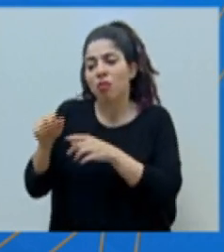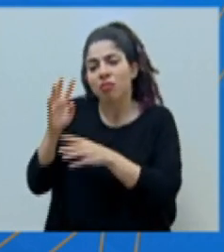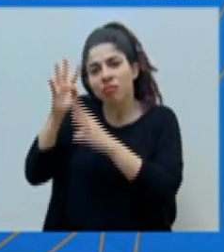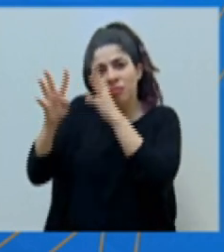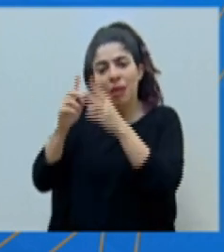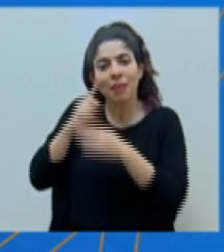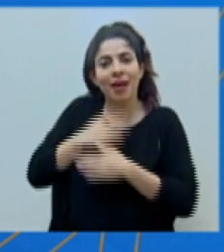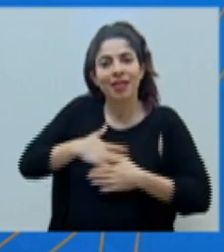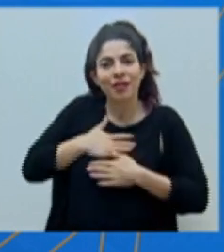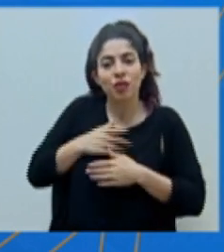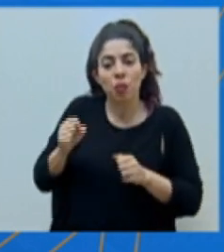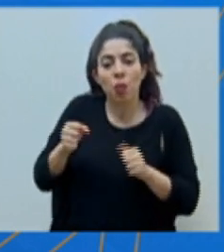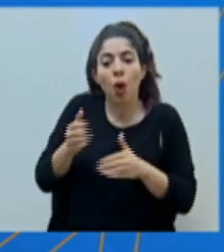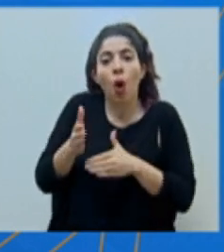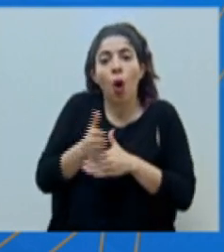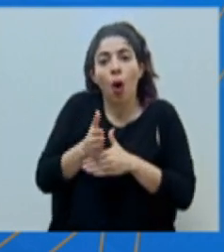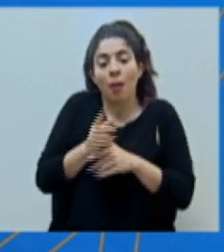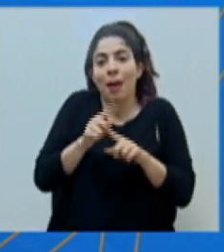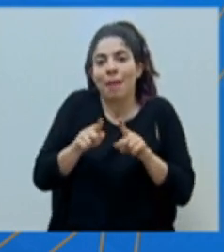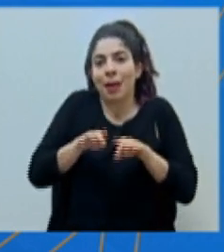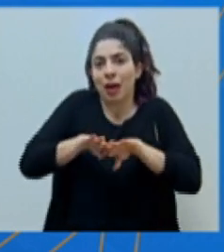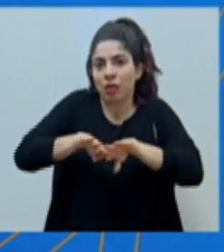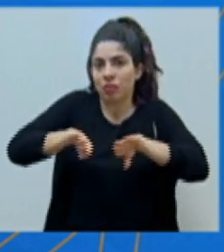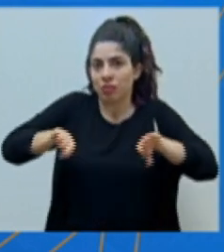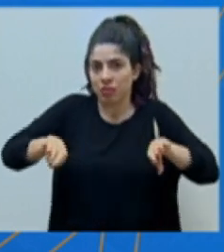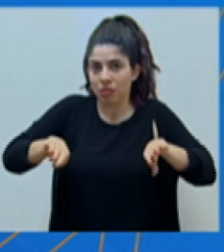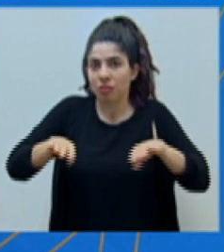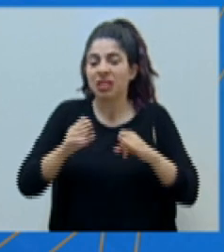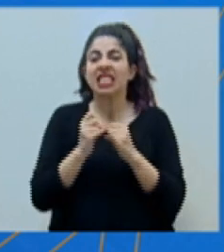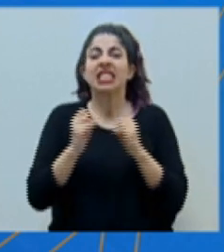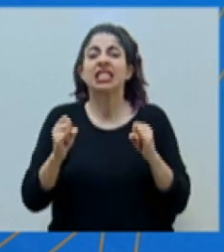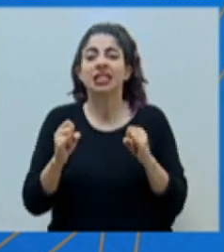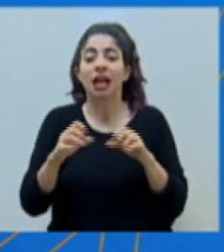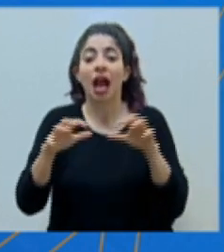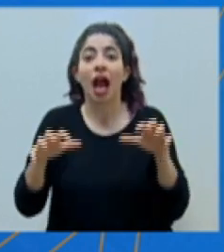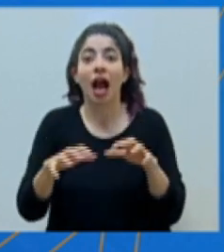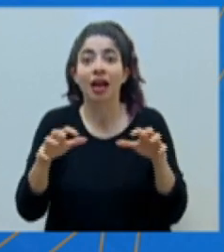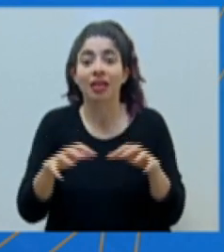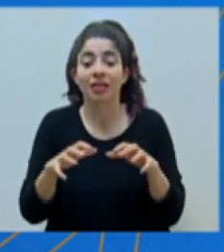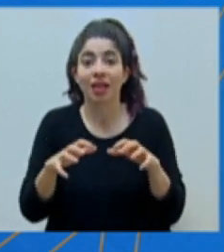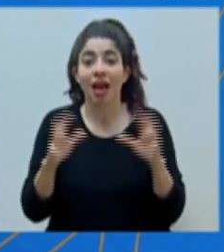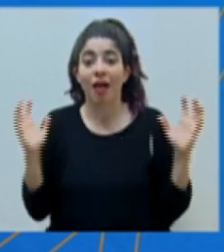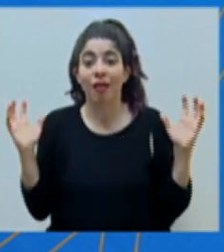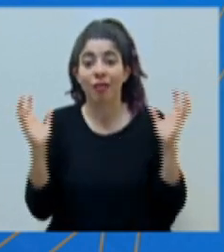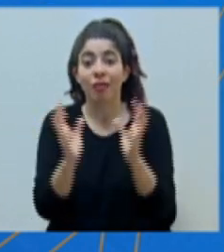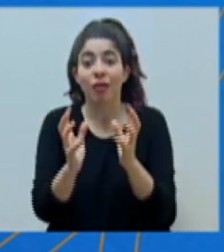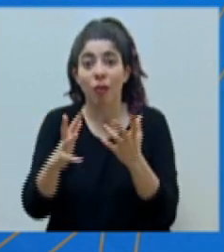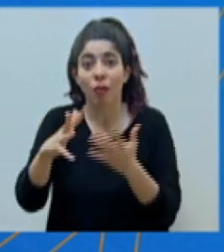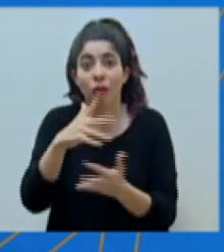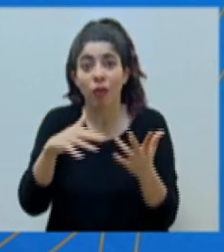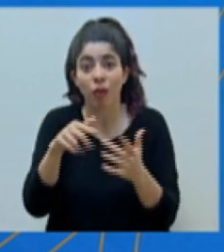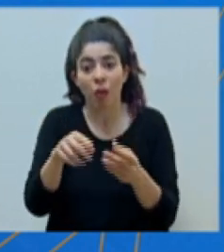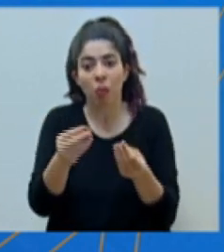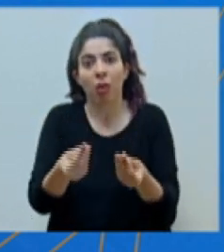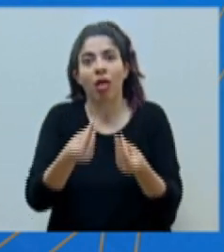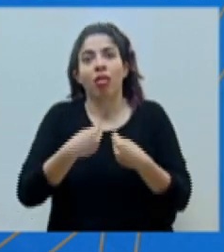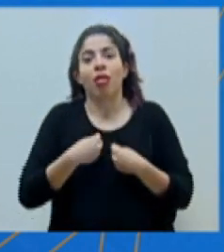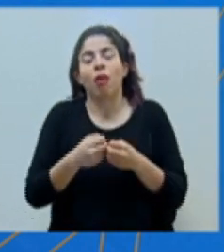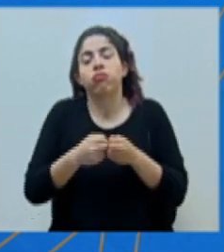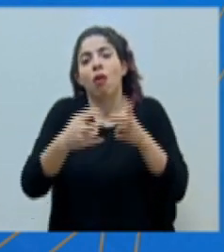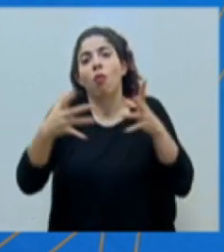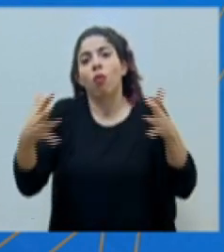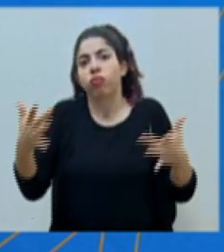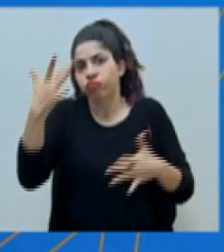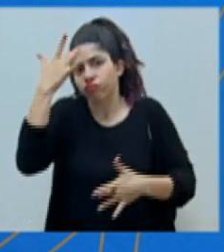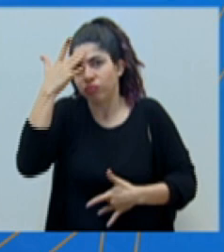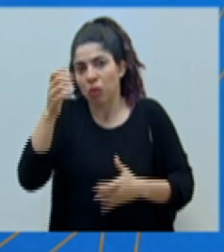poder compartir estas fechas sin desarrollar actividades que vayan a propiciar un aumento desmedido de los casos